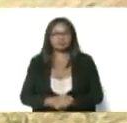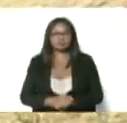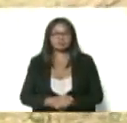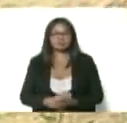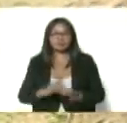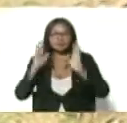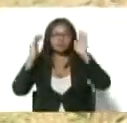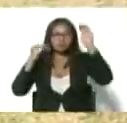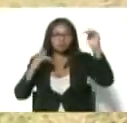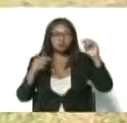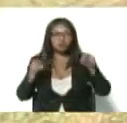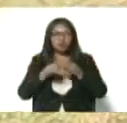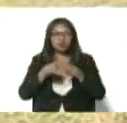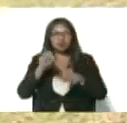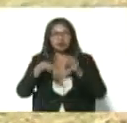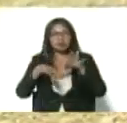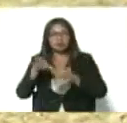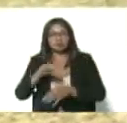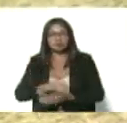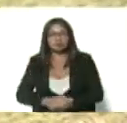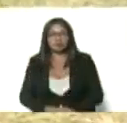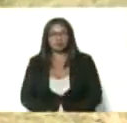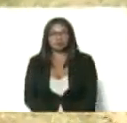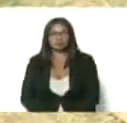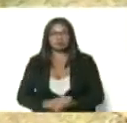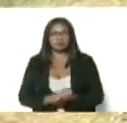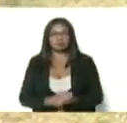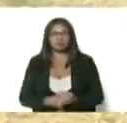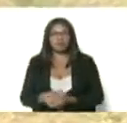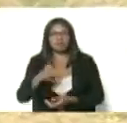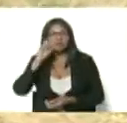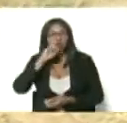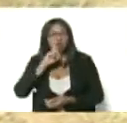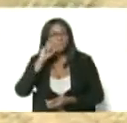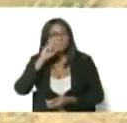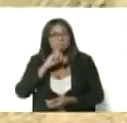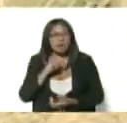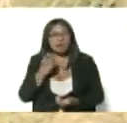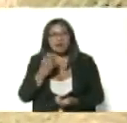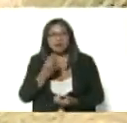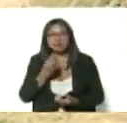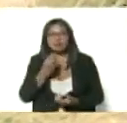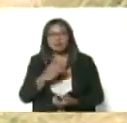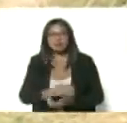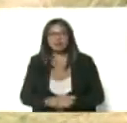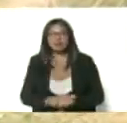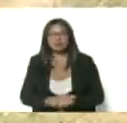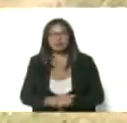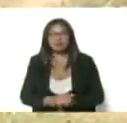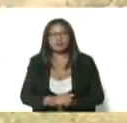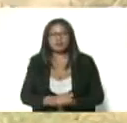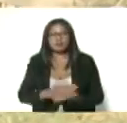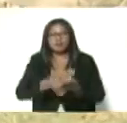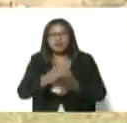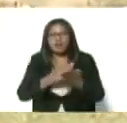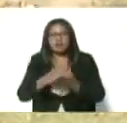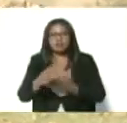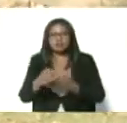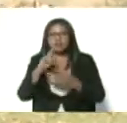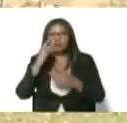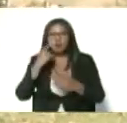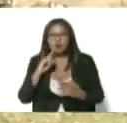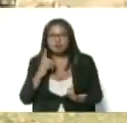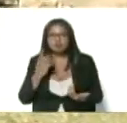la siembra de corte estancia del tomate la cebolla de todos los tubérculos y se lleva a los mercados populares